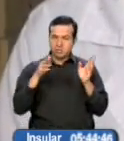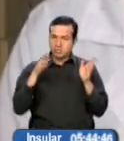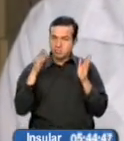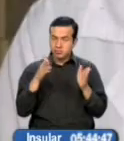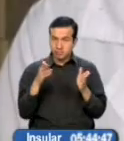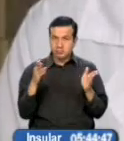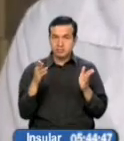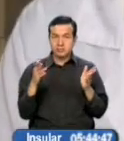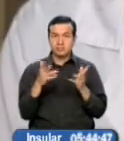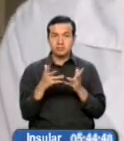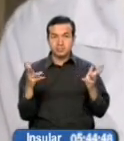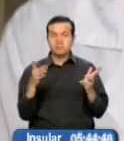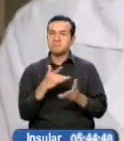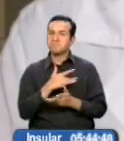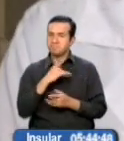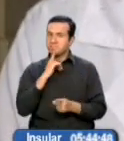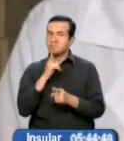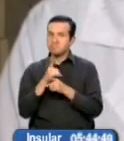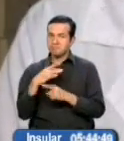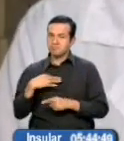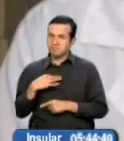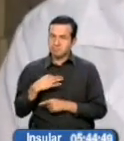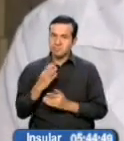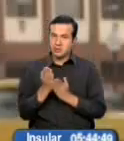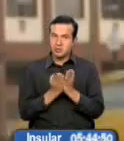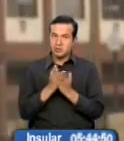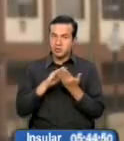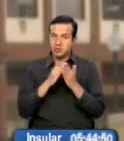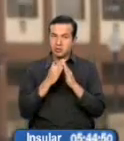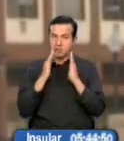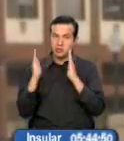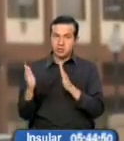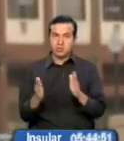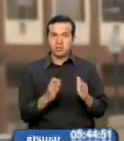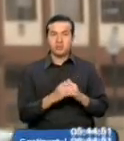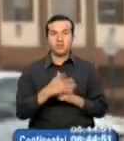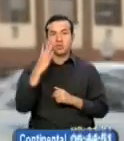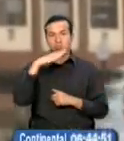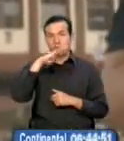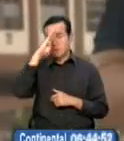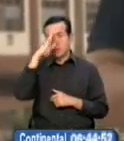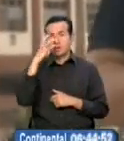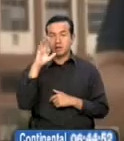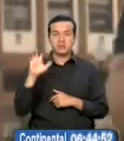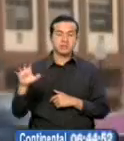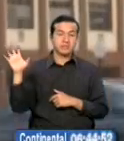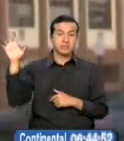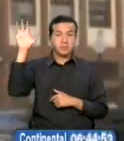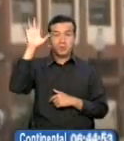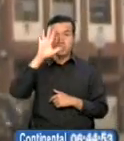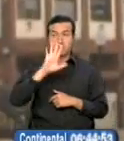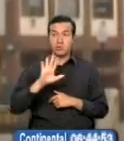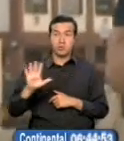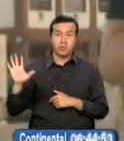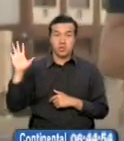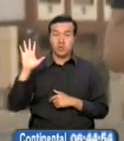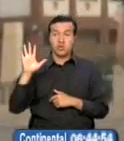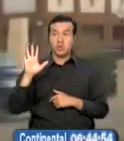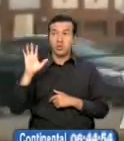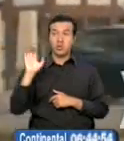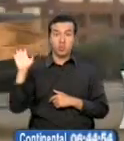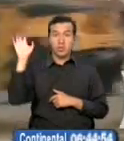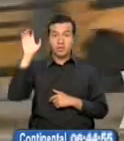nos encontramos muy dispuestos al servir a nuestras comunidades. Cuba tiene 15 provincias y en cada una de ellas, al